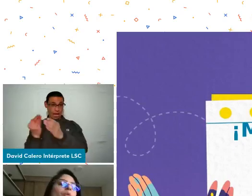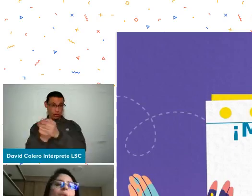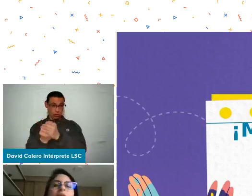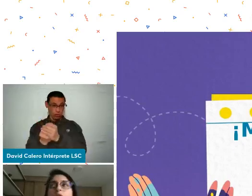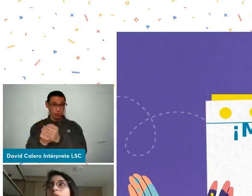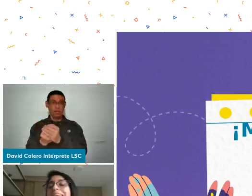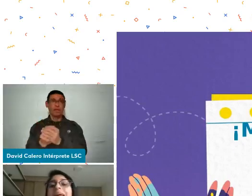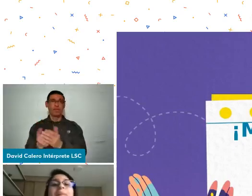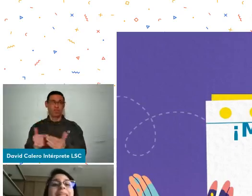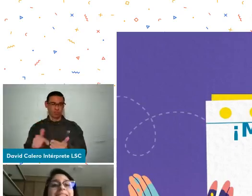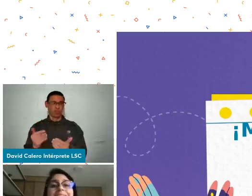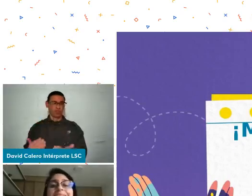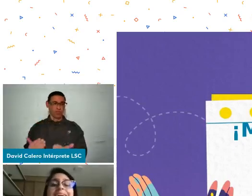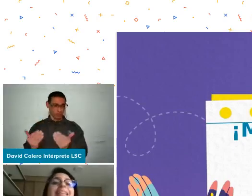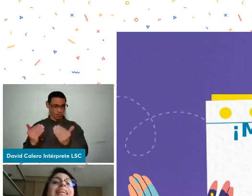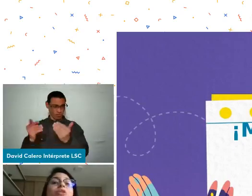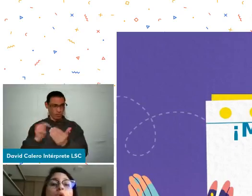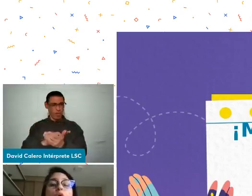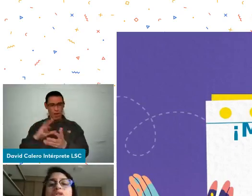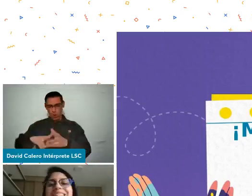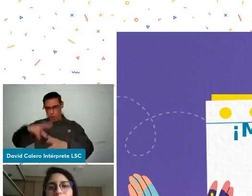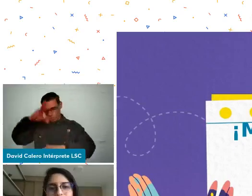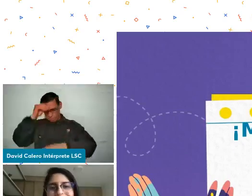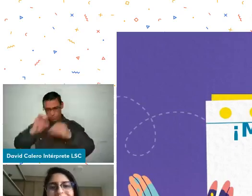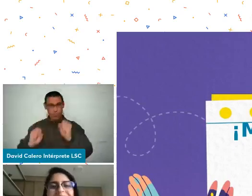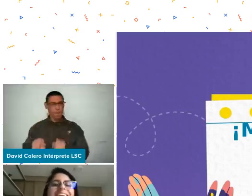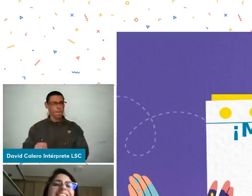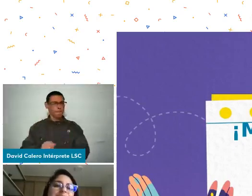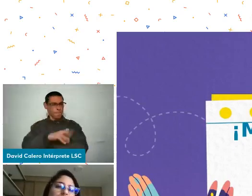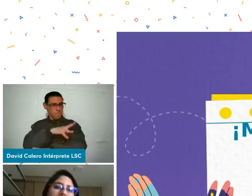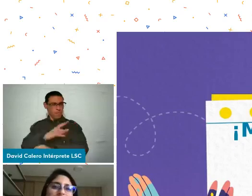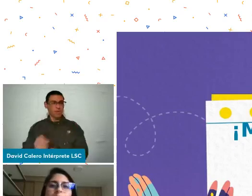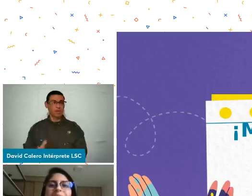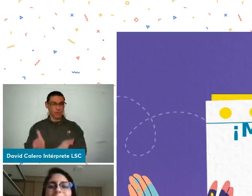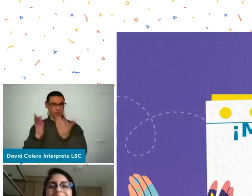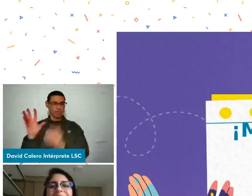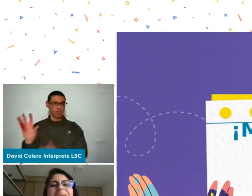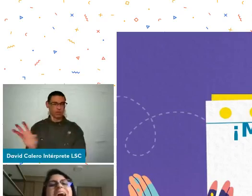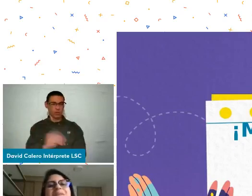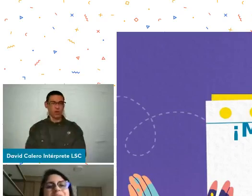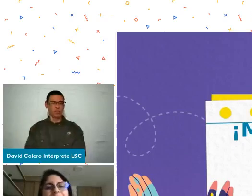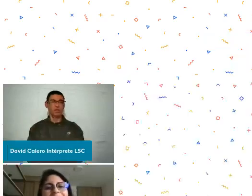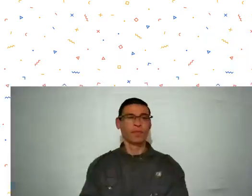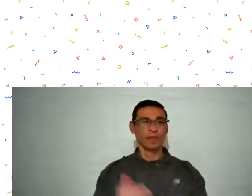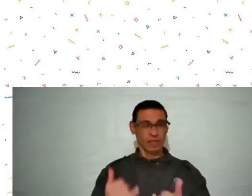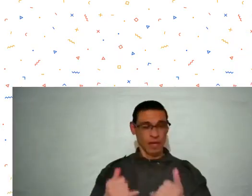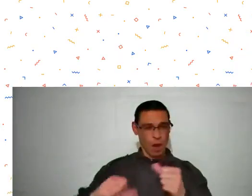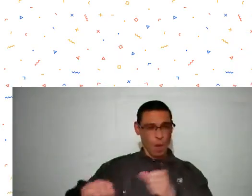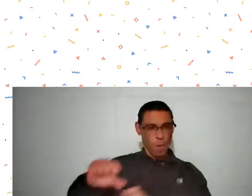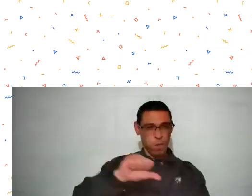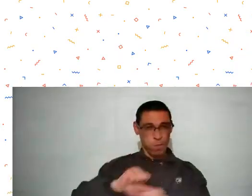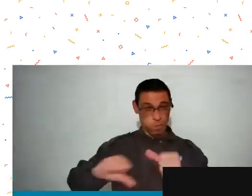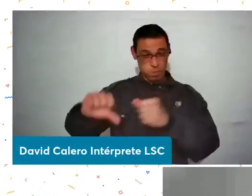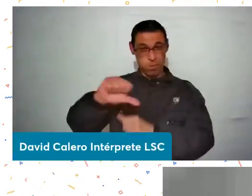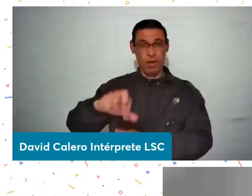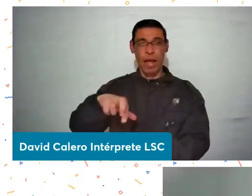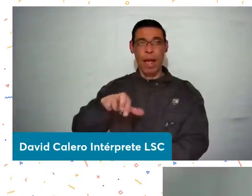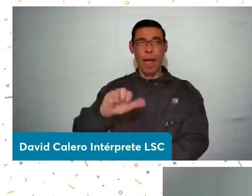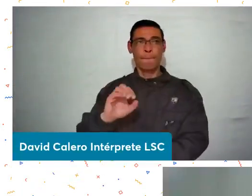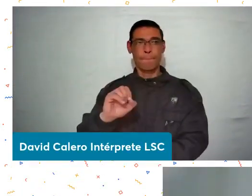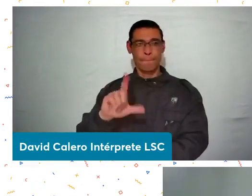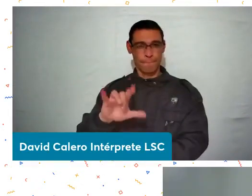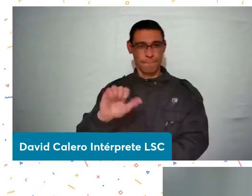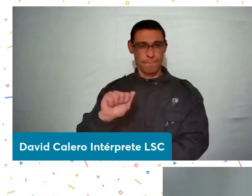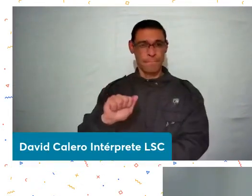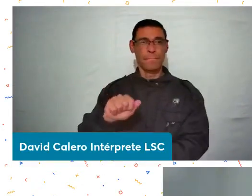participación, motivación y aprendizaje de todos y todas. En este momento le doy la palabra a Paola, quien va a hacer el cierre de este